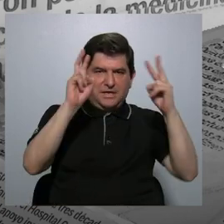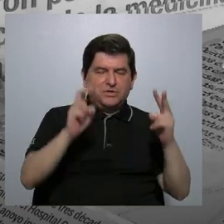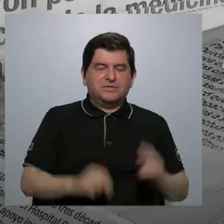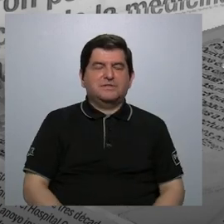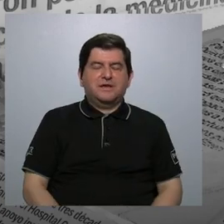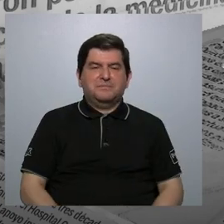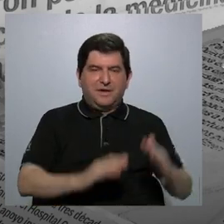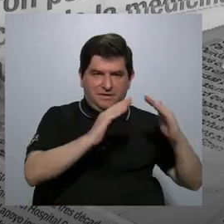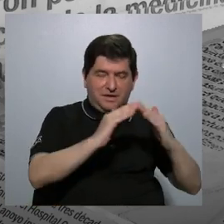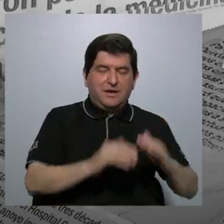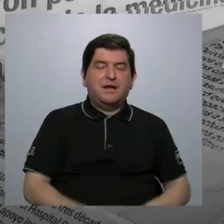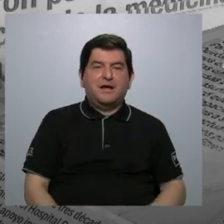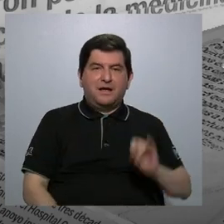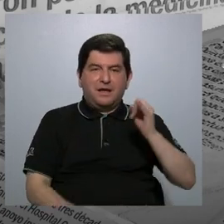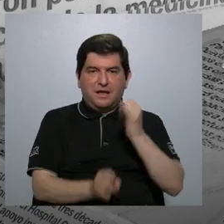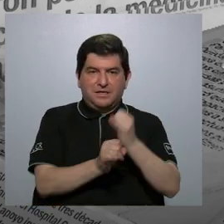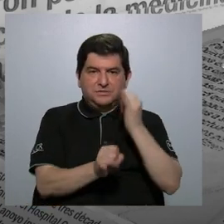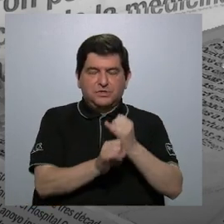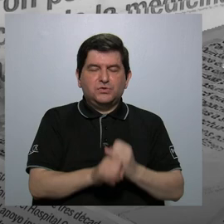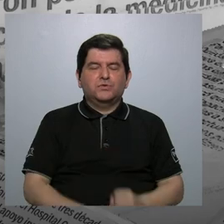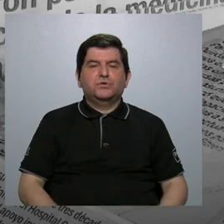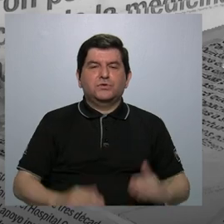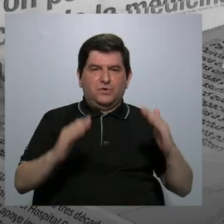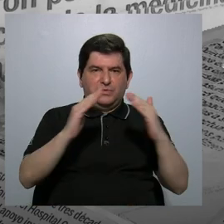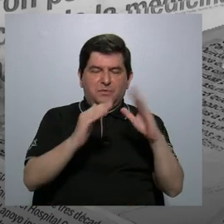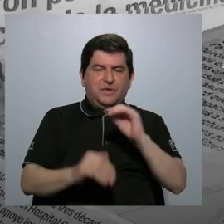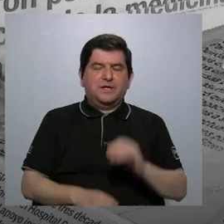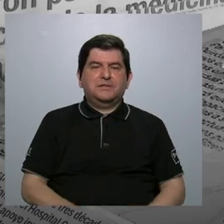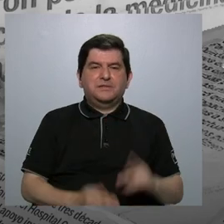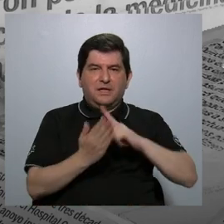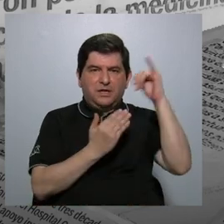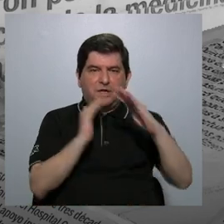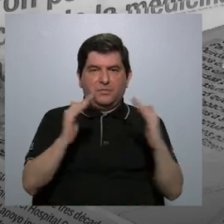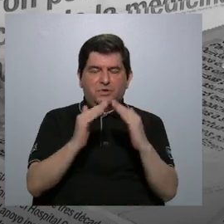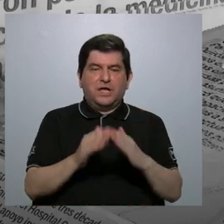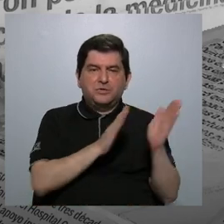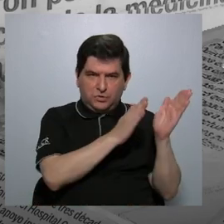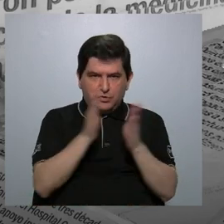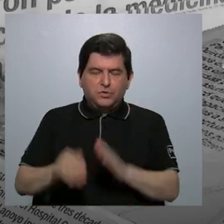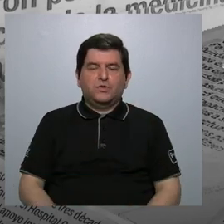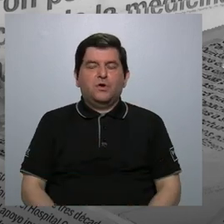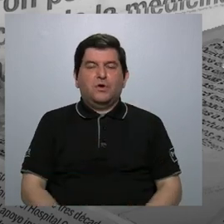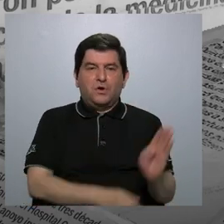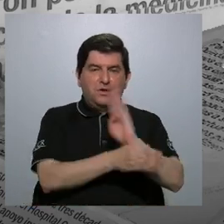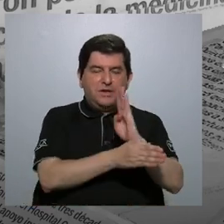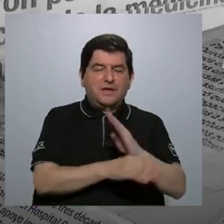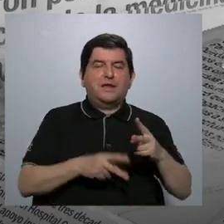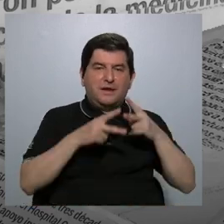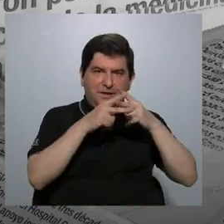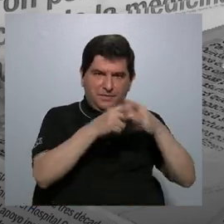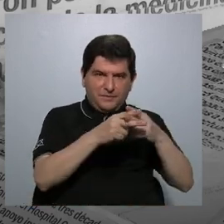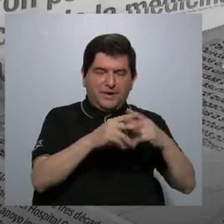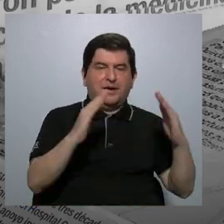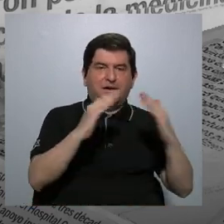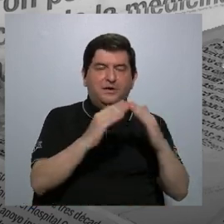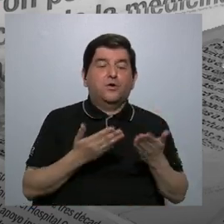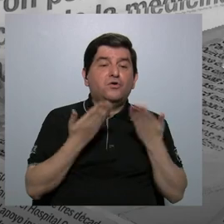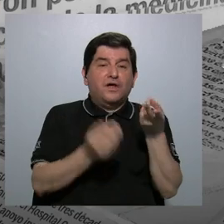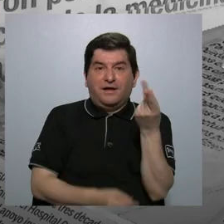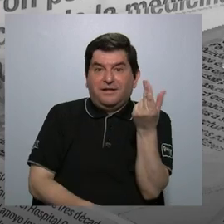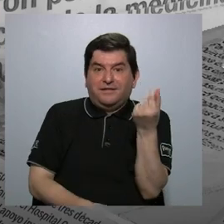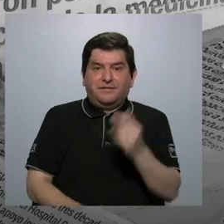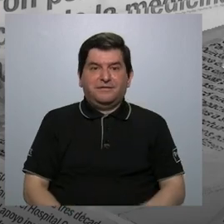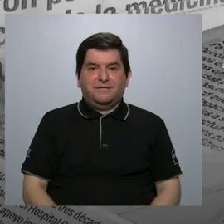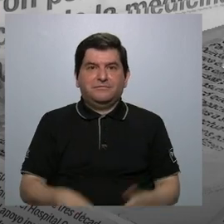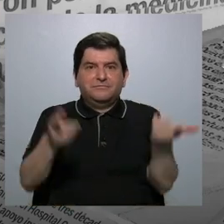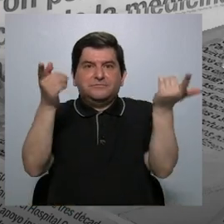vivienda, mientras que el IMBU podría estar un poco más concentrado en el tema de planificación y el BAMBI, que es el ente que da o gira los recursos.